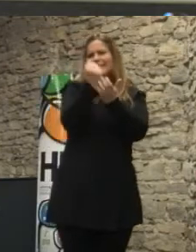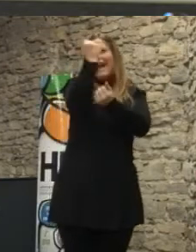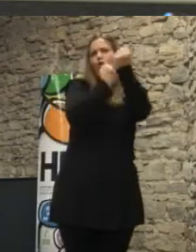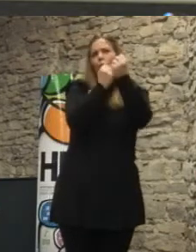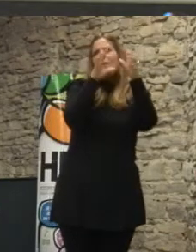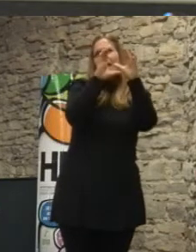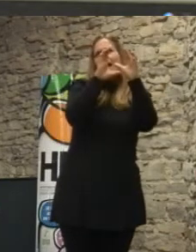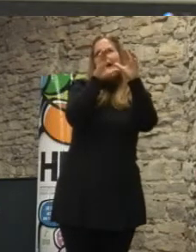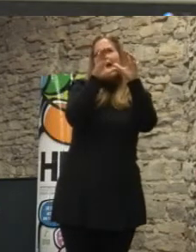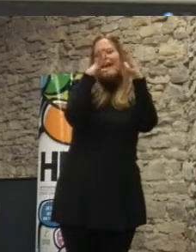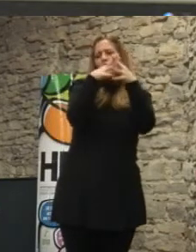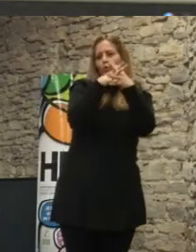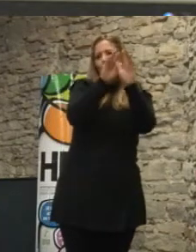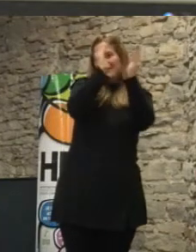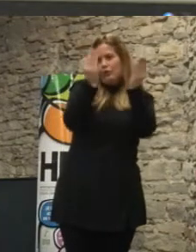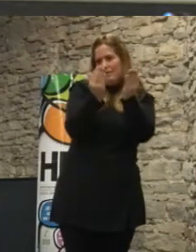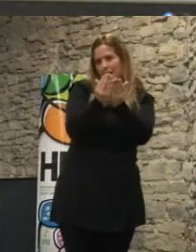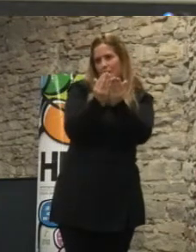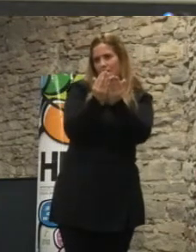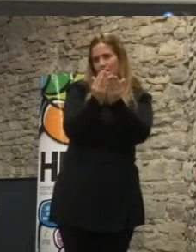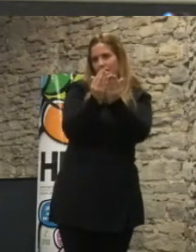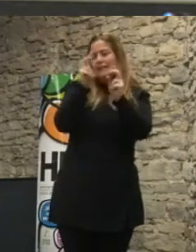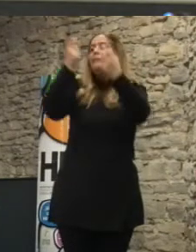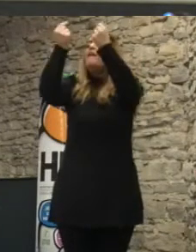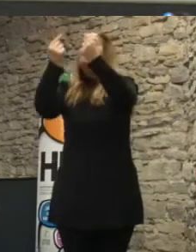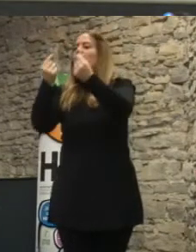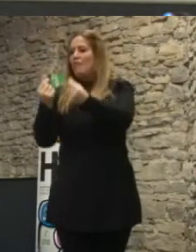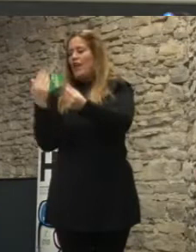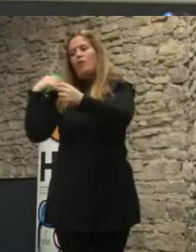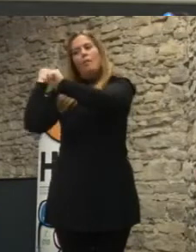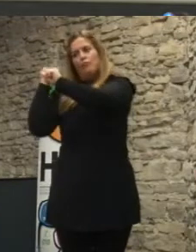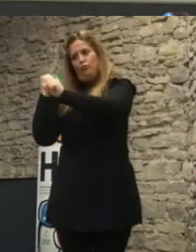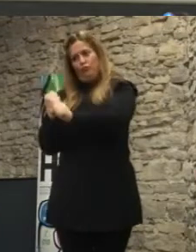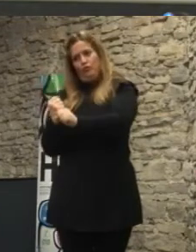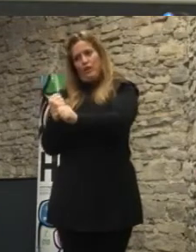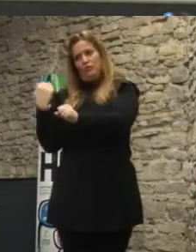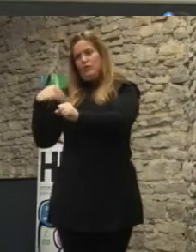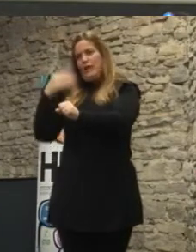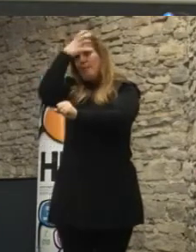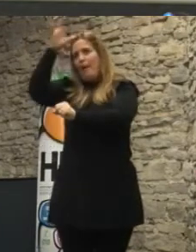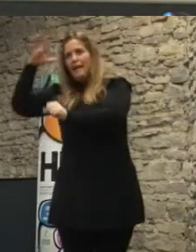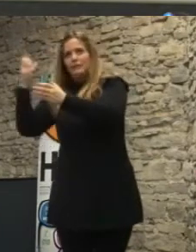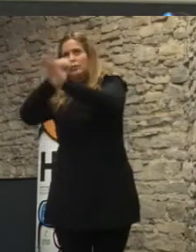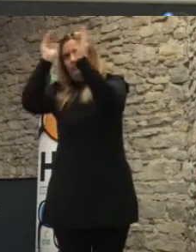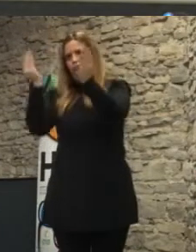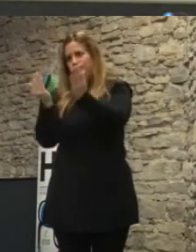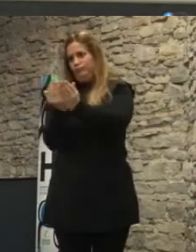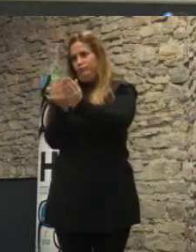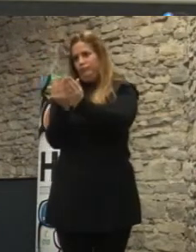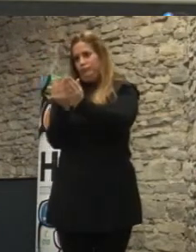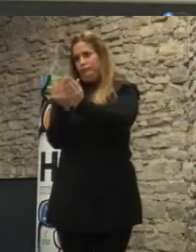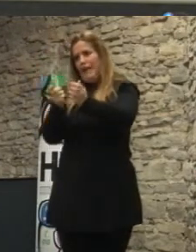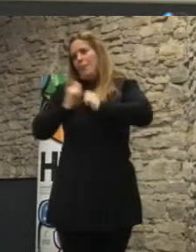capital financiero, bueno, tiene años que, muchos años ya, que va y viene y provoca crisis y hace de